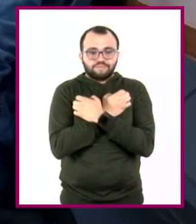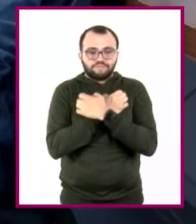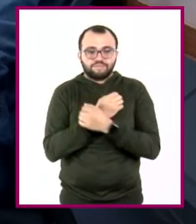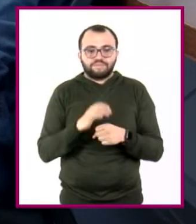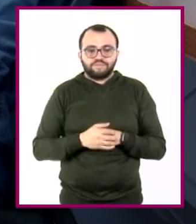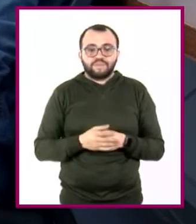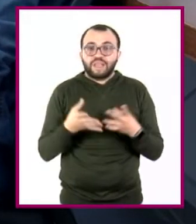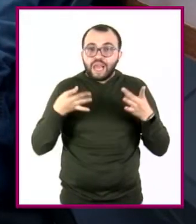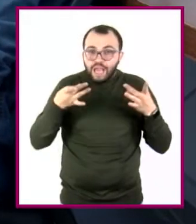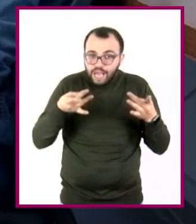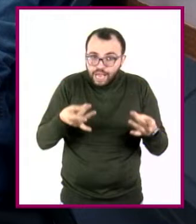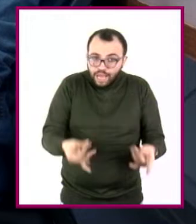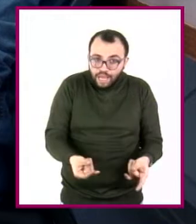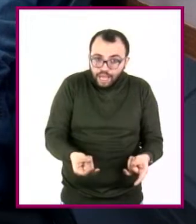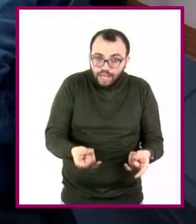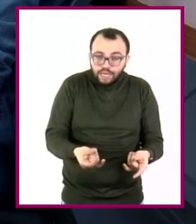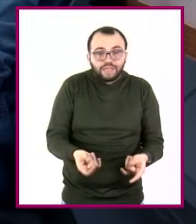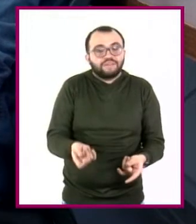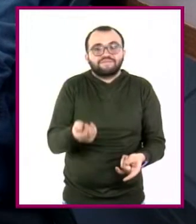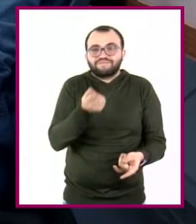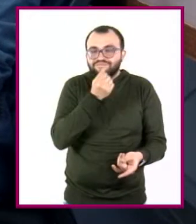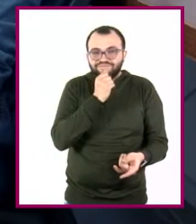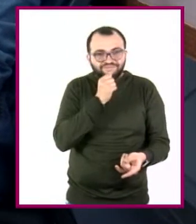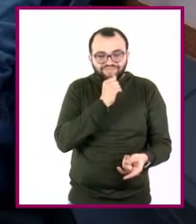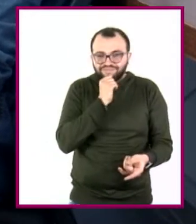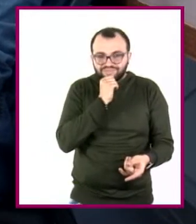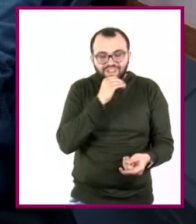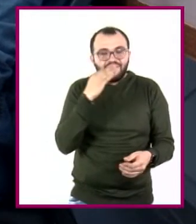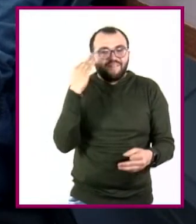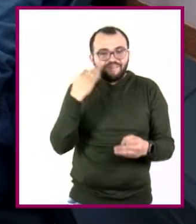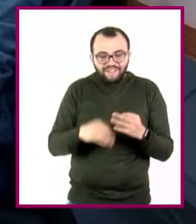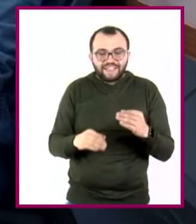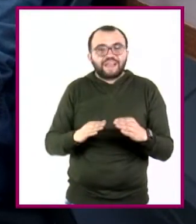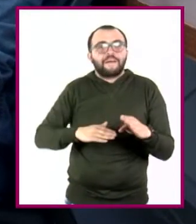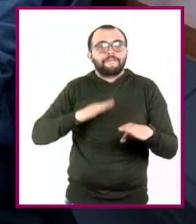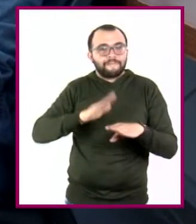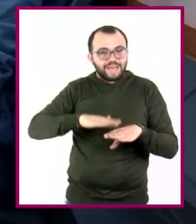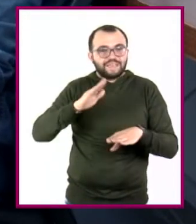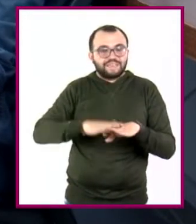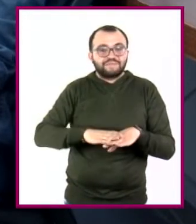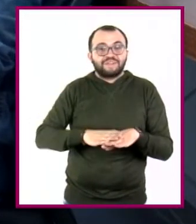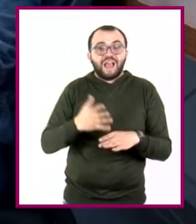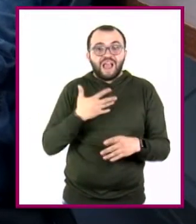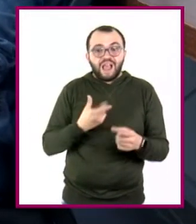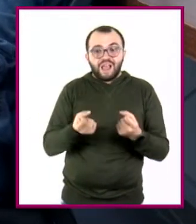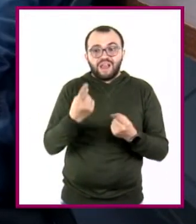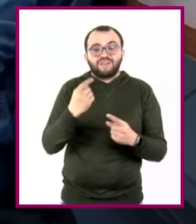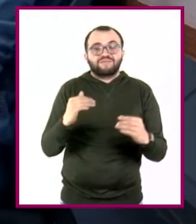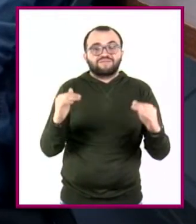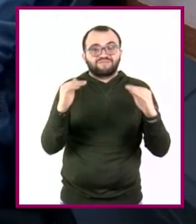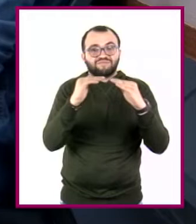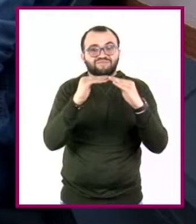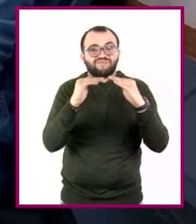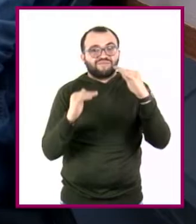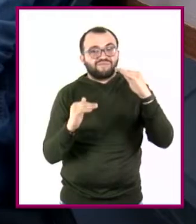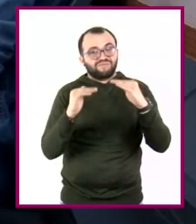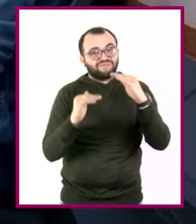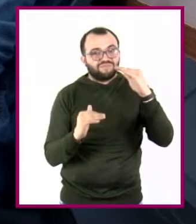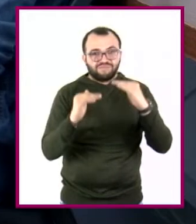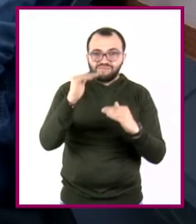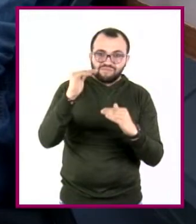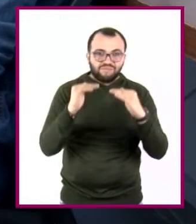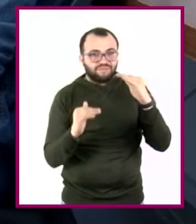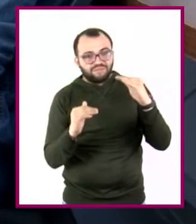sistema educativo es aún insatisfactoria. Persisten niveles de inequidad considerables y la coordinación es